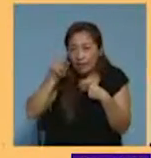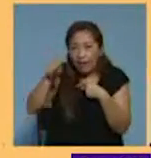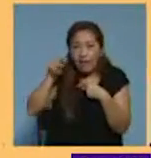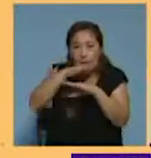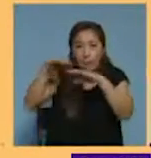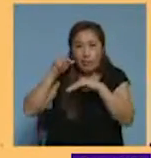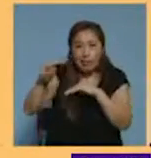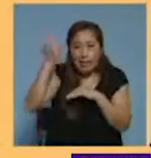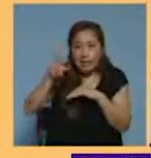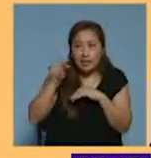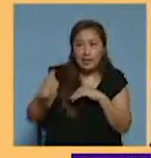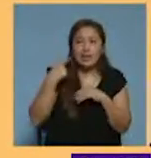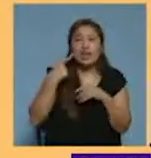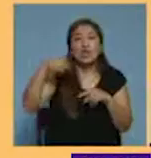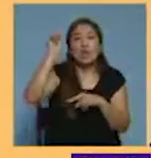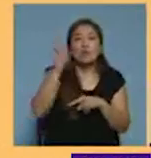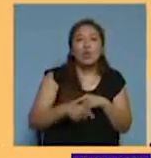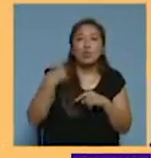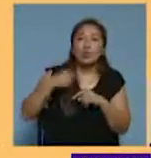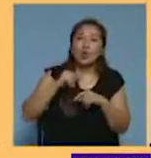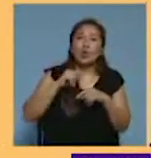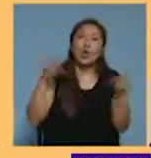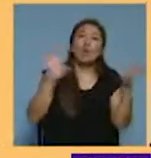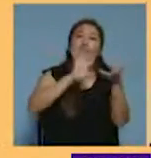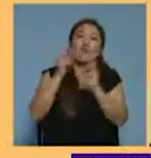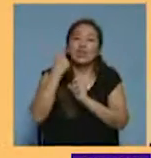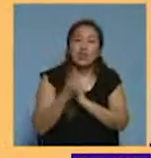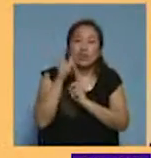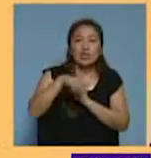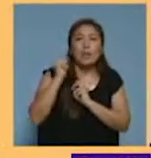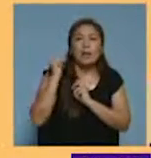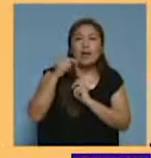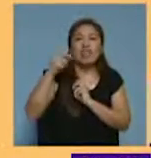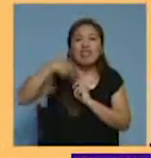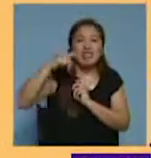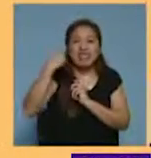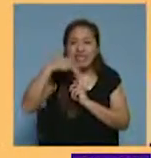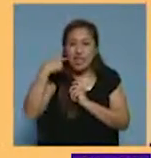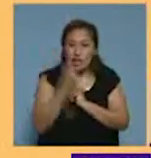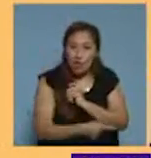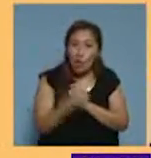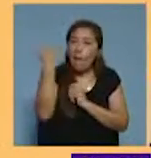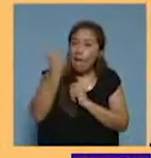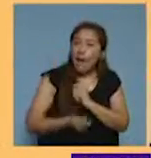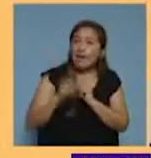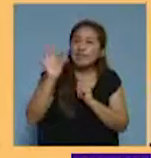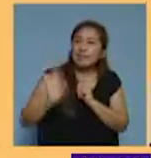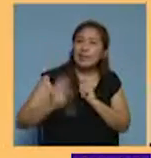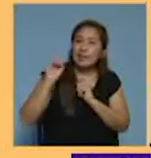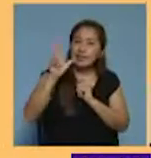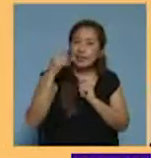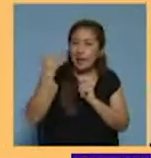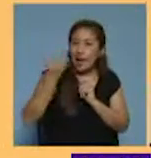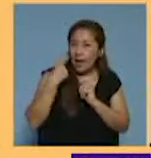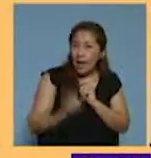de esta corriente del niño que está instalada pero en verdad la situación ya está establecida desde hace tres años que es